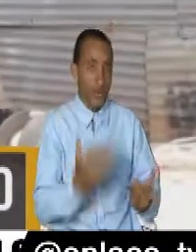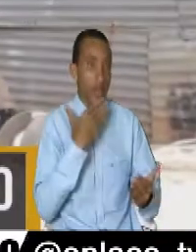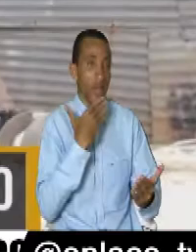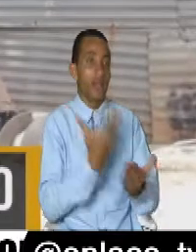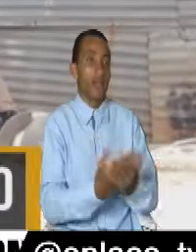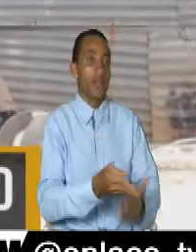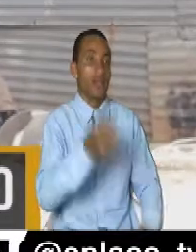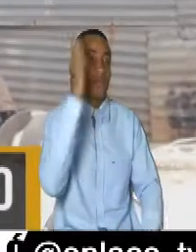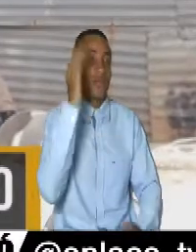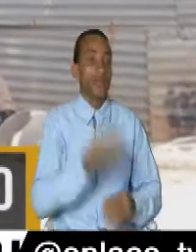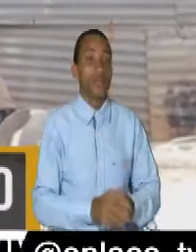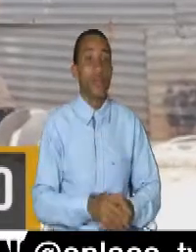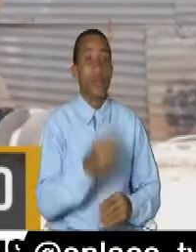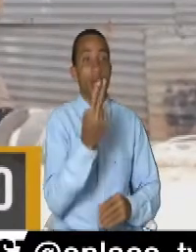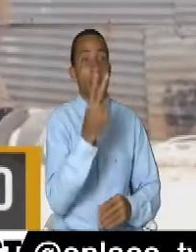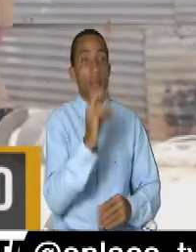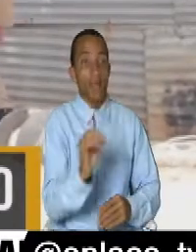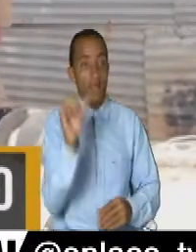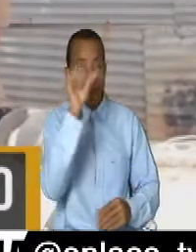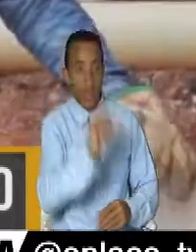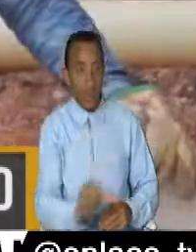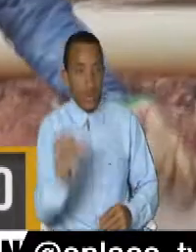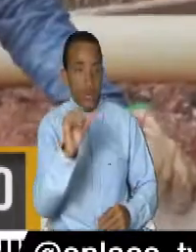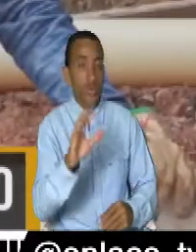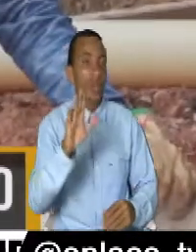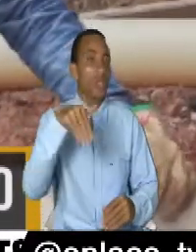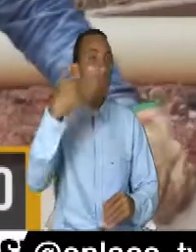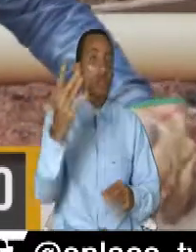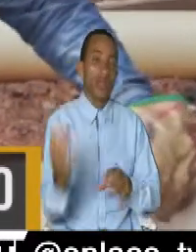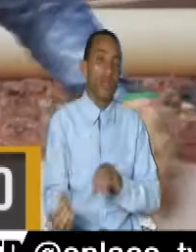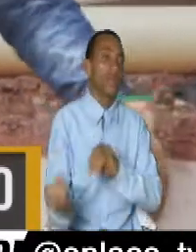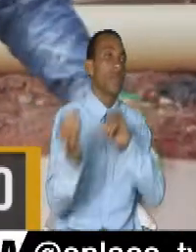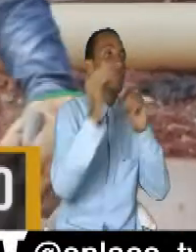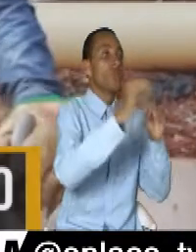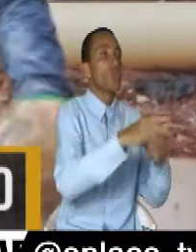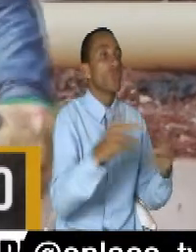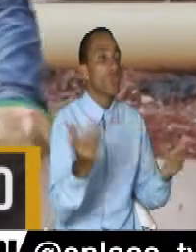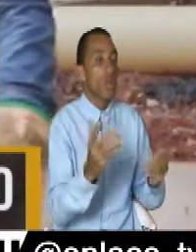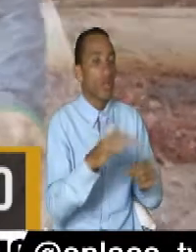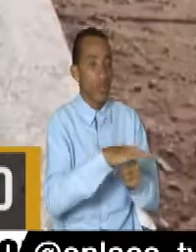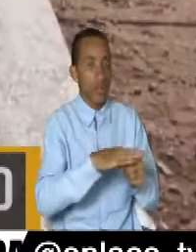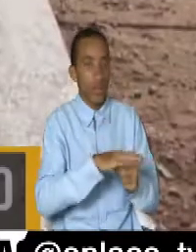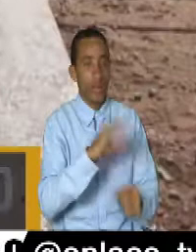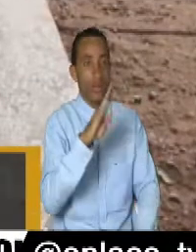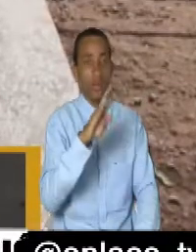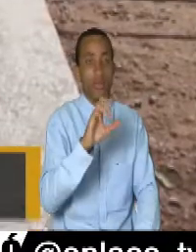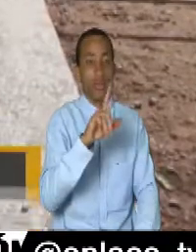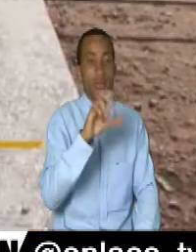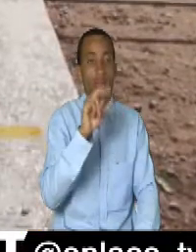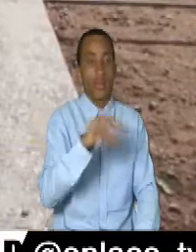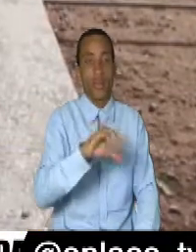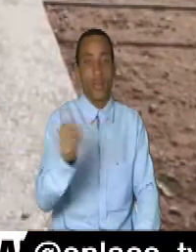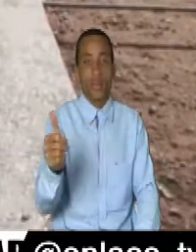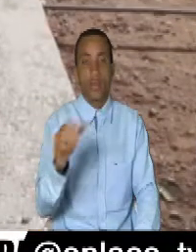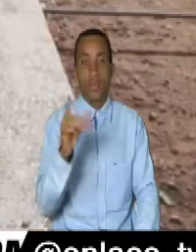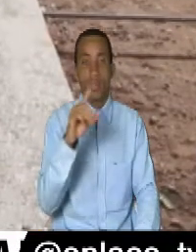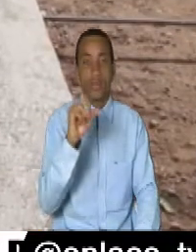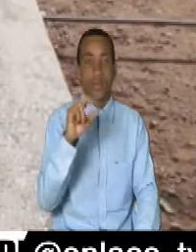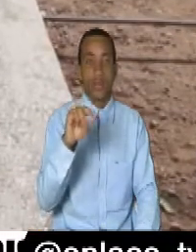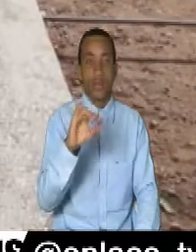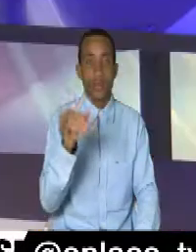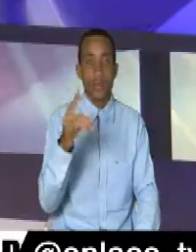Luego del 20 de agosto, las obras de autopavimentación se trasladarán a los barrios Belén y San Judas de la Comuna 3 del municipio.